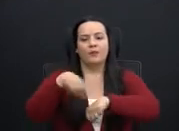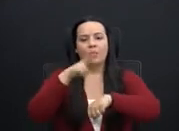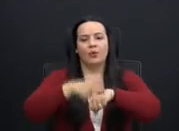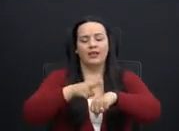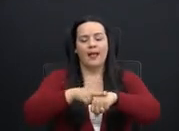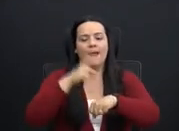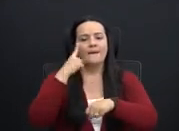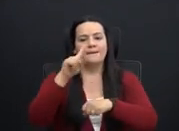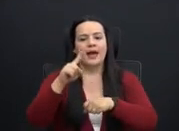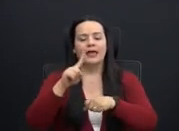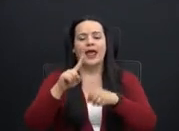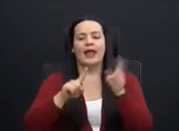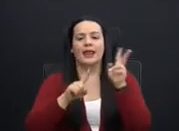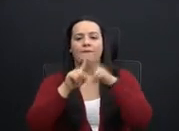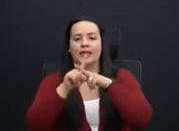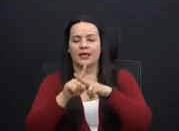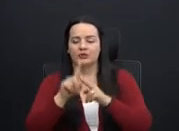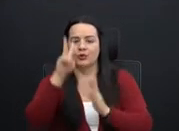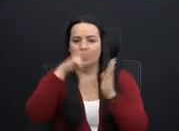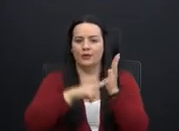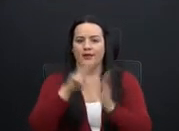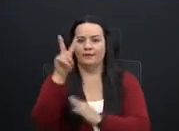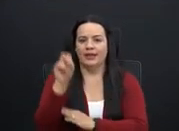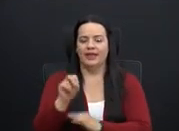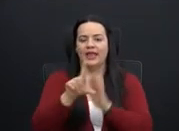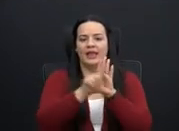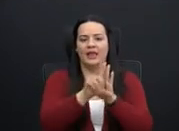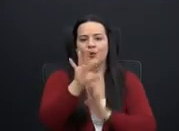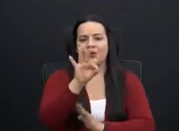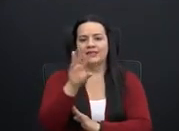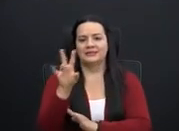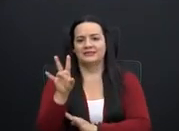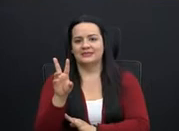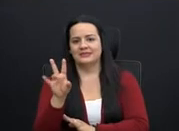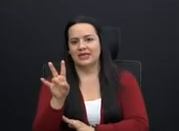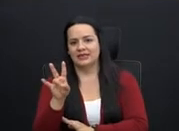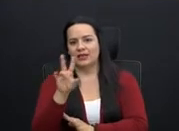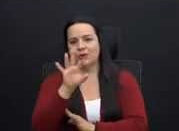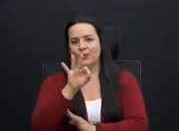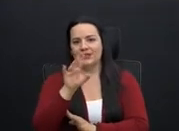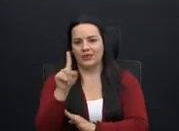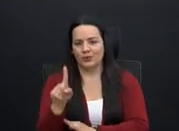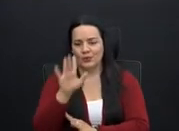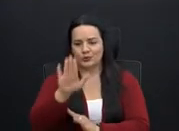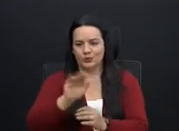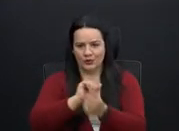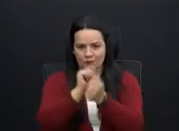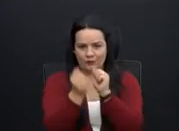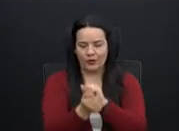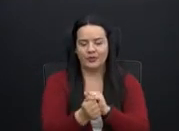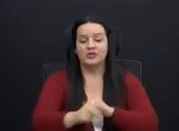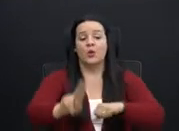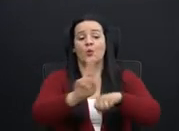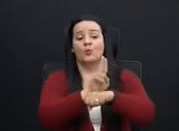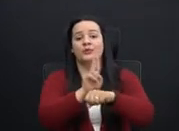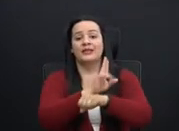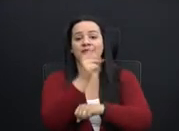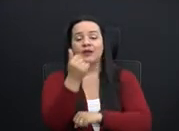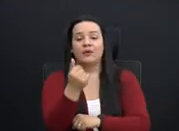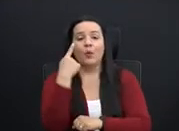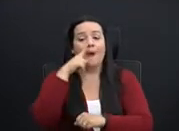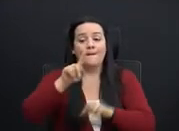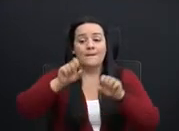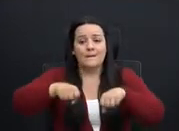2020, la Ley 9791 y sus reformas. Al utilizar los recursos para disminuir